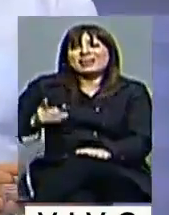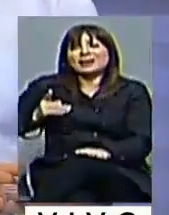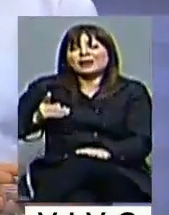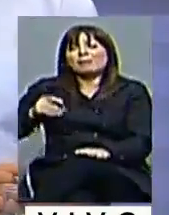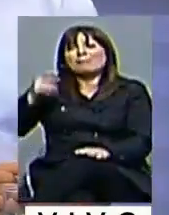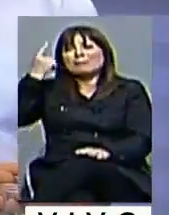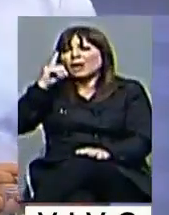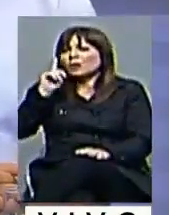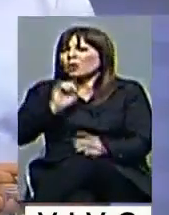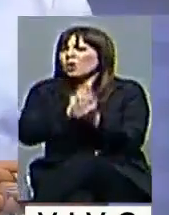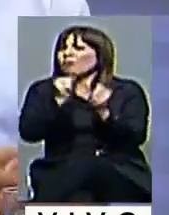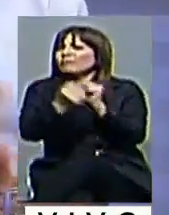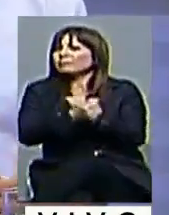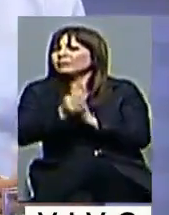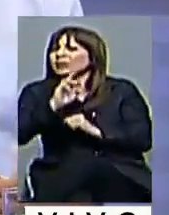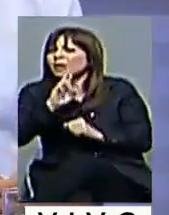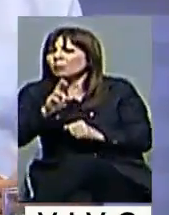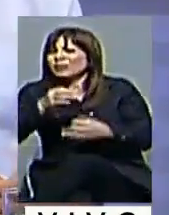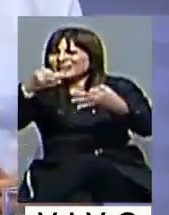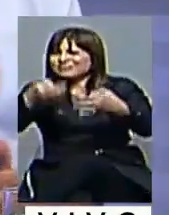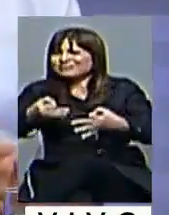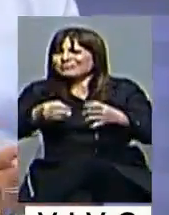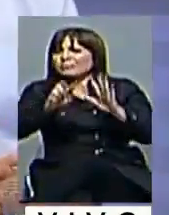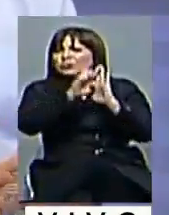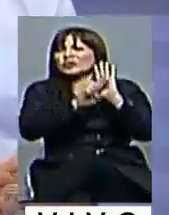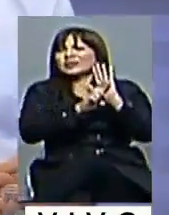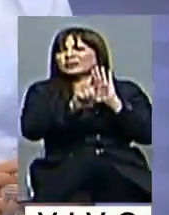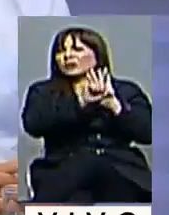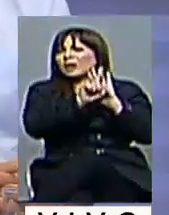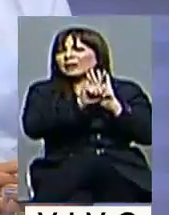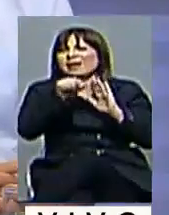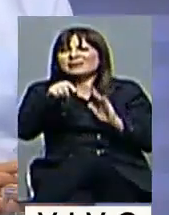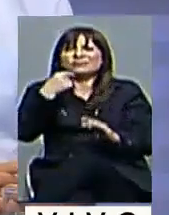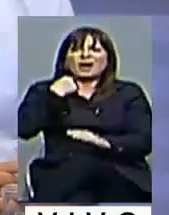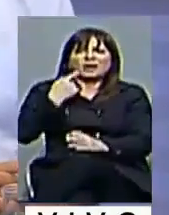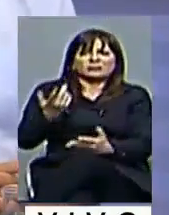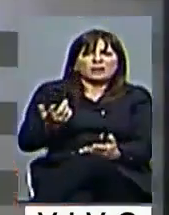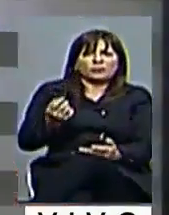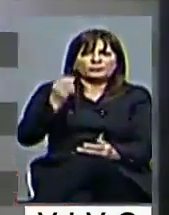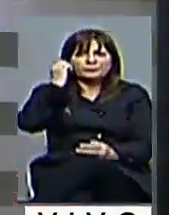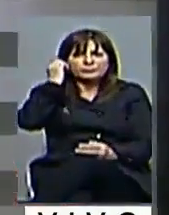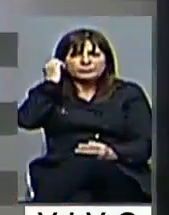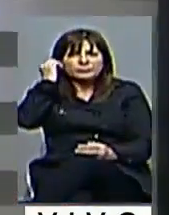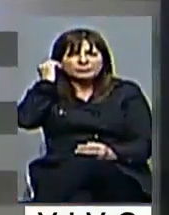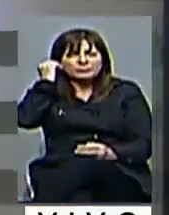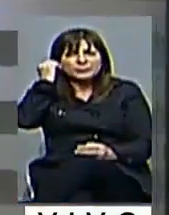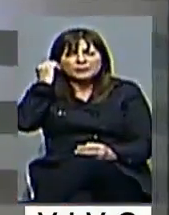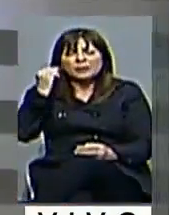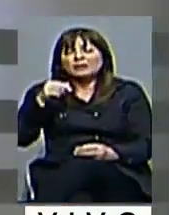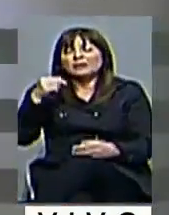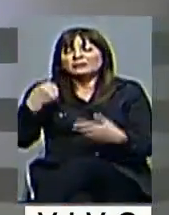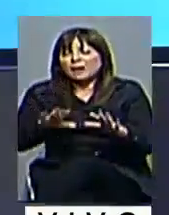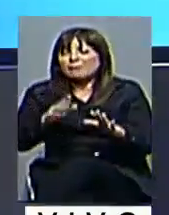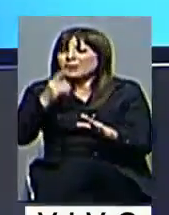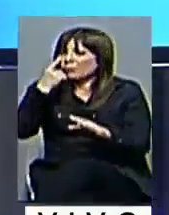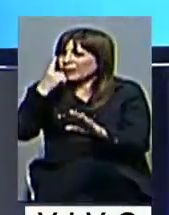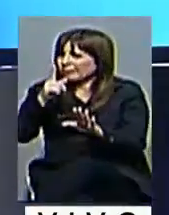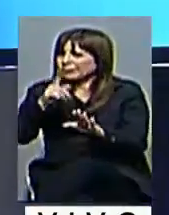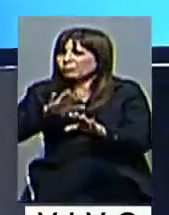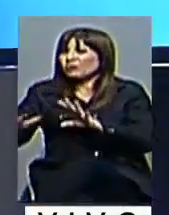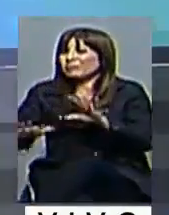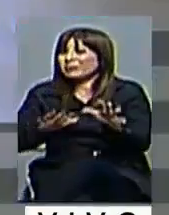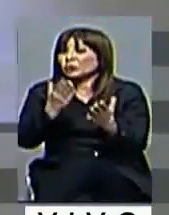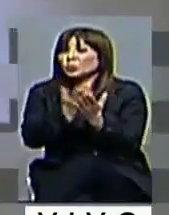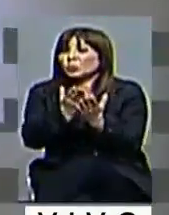slogans y convertirlos en respuesta, convertirlos en proyectos de ley. Y ahí fracasaron. Pero mira, cuando fue el momento en el cual el movimiento